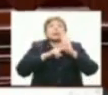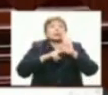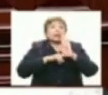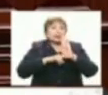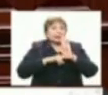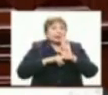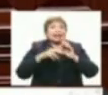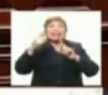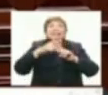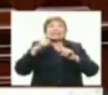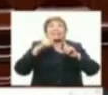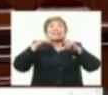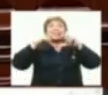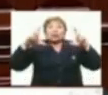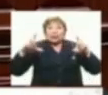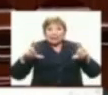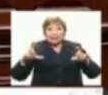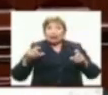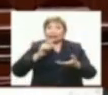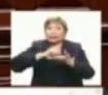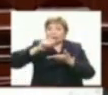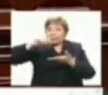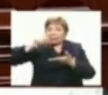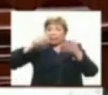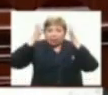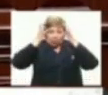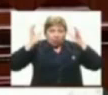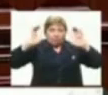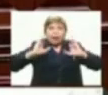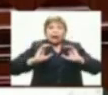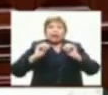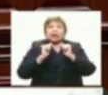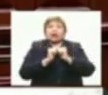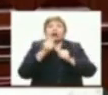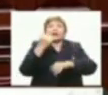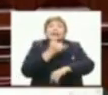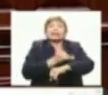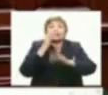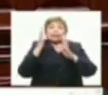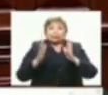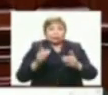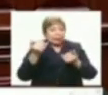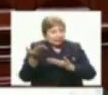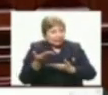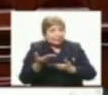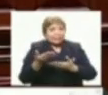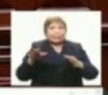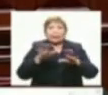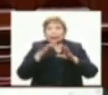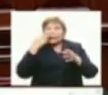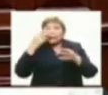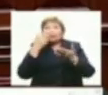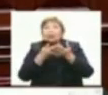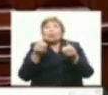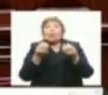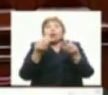sobre titulación de predios y se firmarán convenios interinstitucionales para realizar el levantamiento